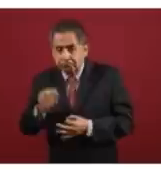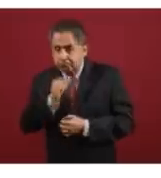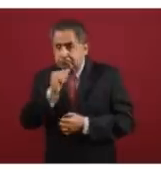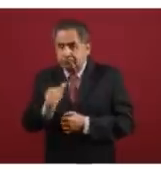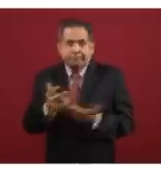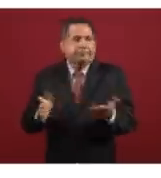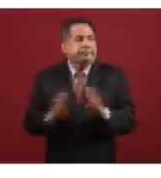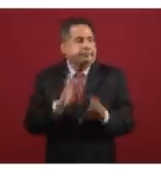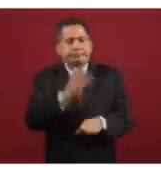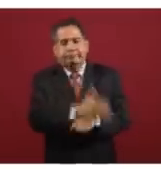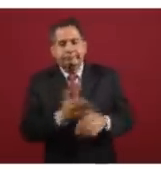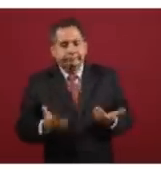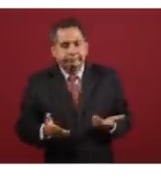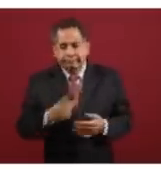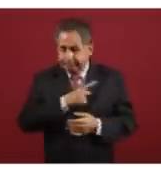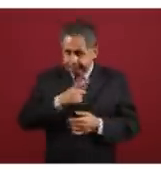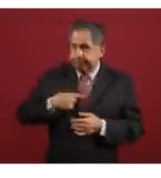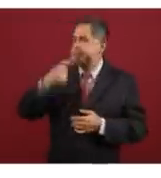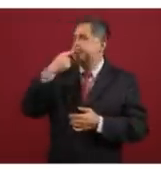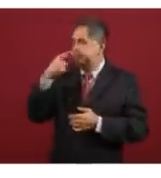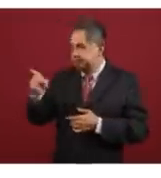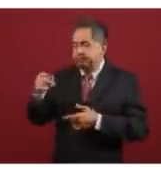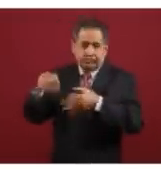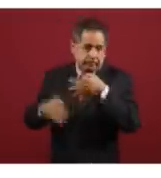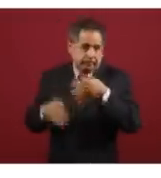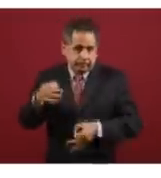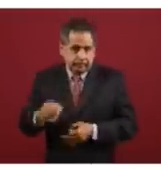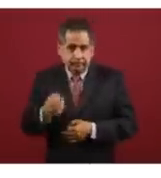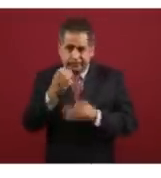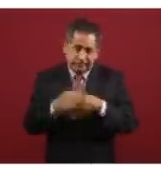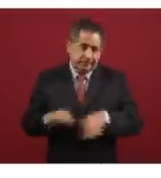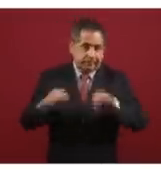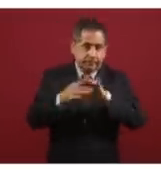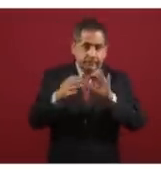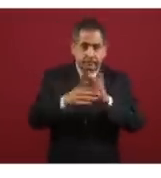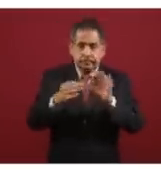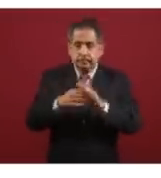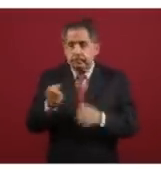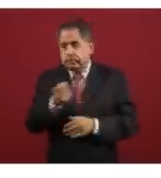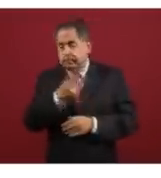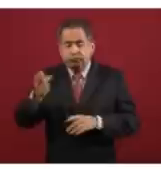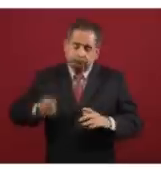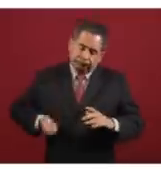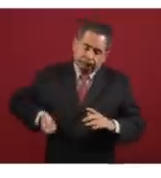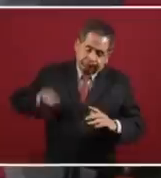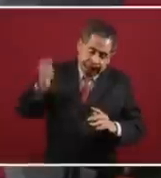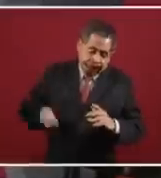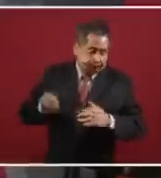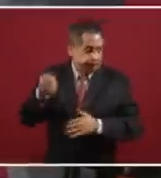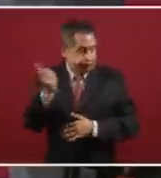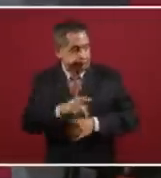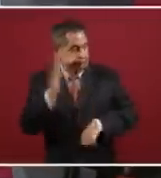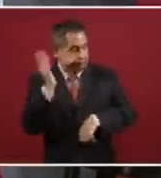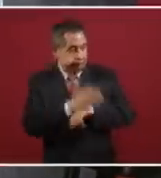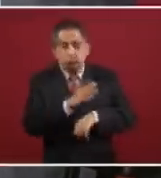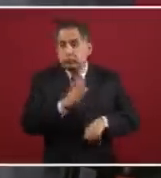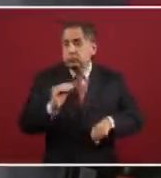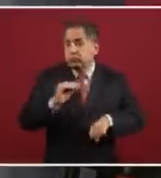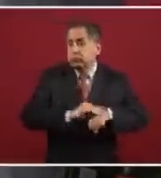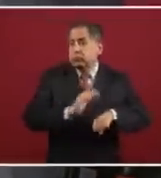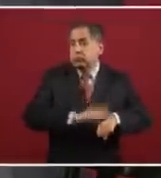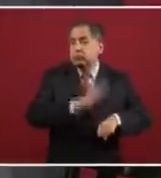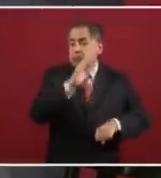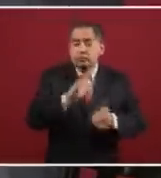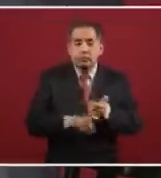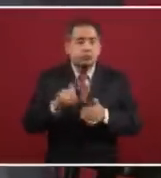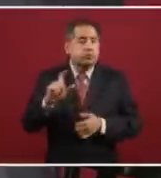de castigarla. Y aquí lo más importante es que el número de sentencias condenatorias aumentó en un